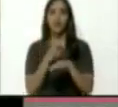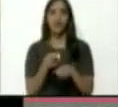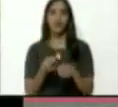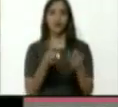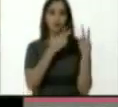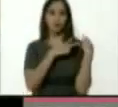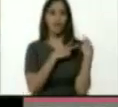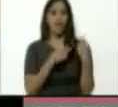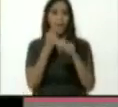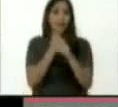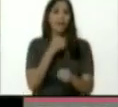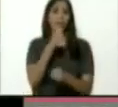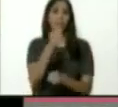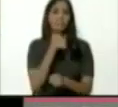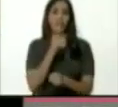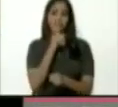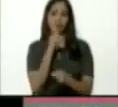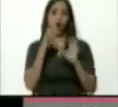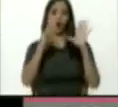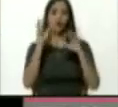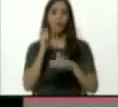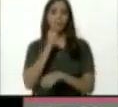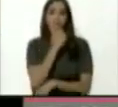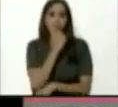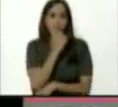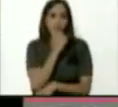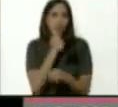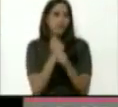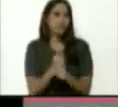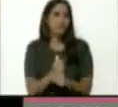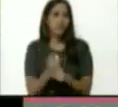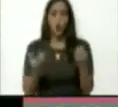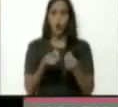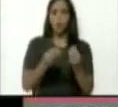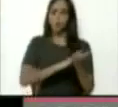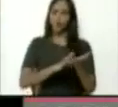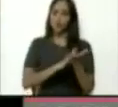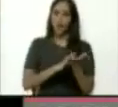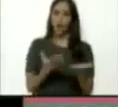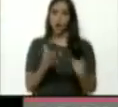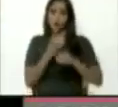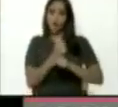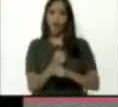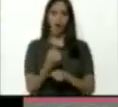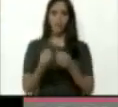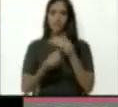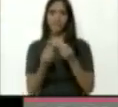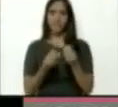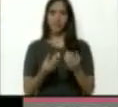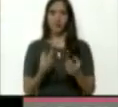que los periodistas estuviéramos callados 8 meses esperando a ver cómo resolvían, confiados, haciendo porras. Yo creo